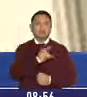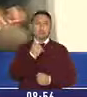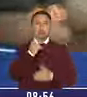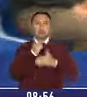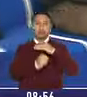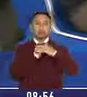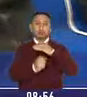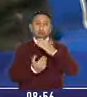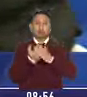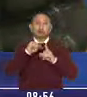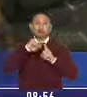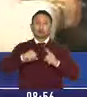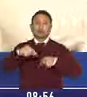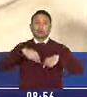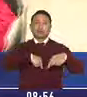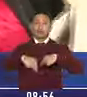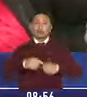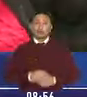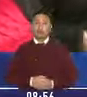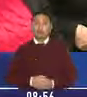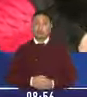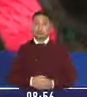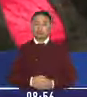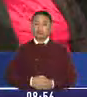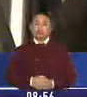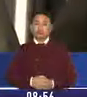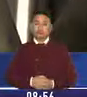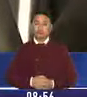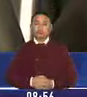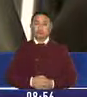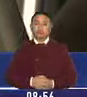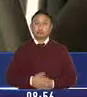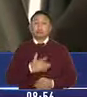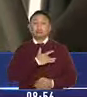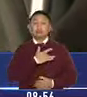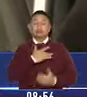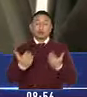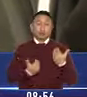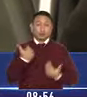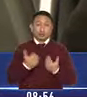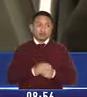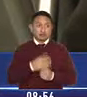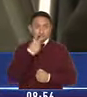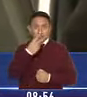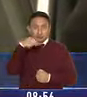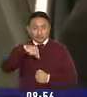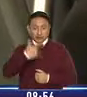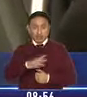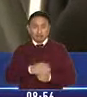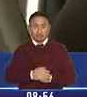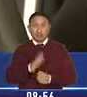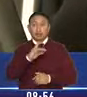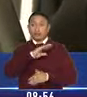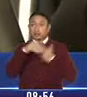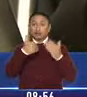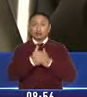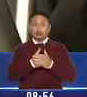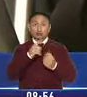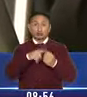viaje del nuevo sistema de transporte de la capital de los ecuatorianos. Estamos felices de haber hecho realidad un sueño para todos